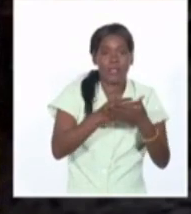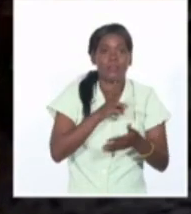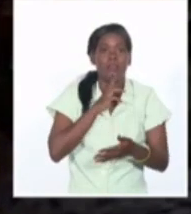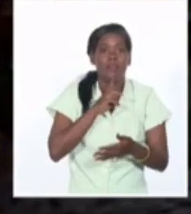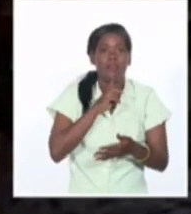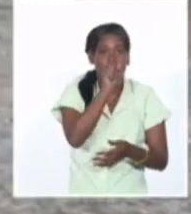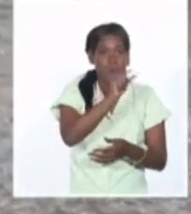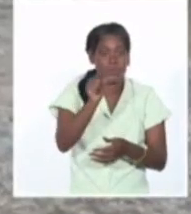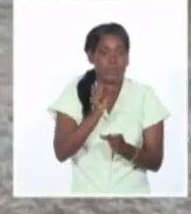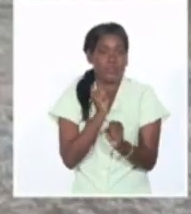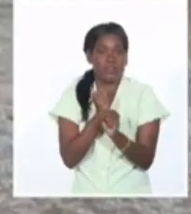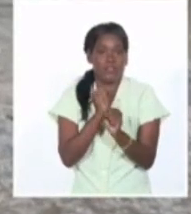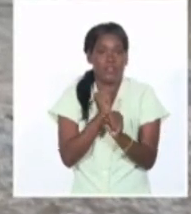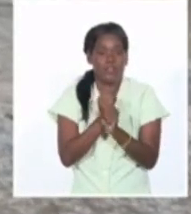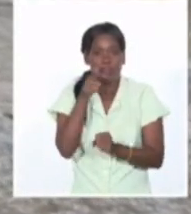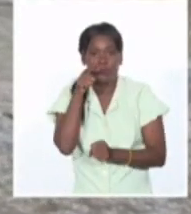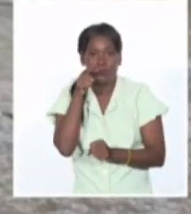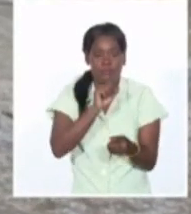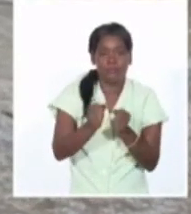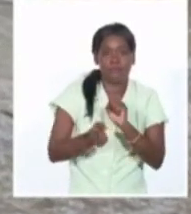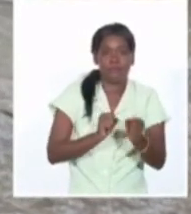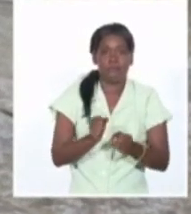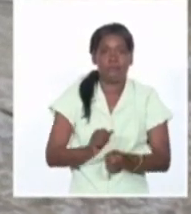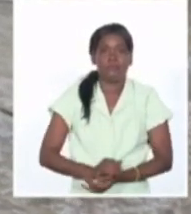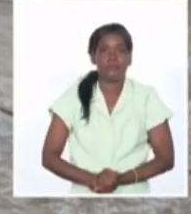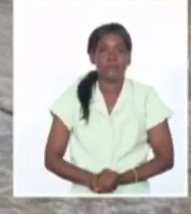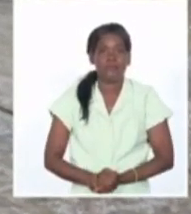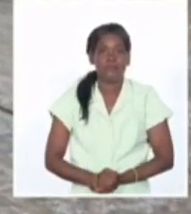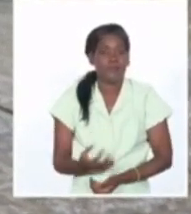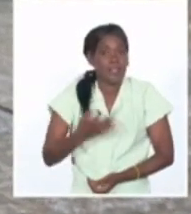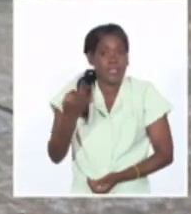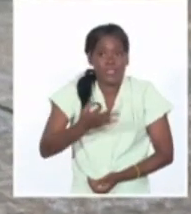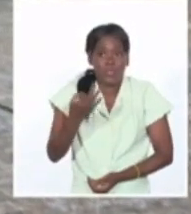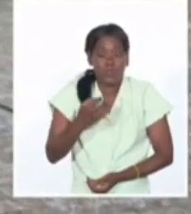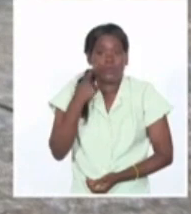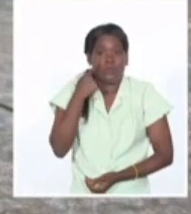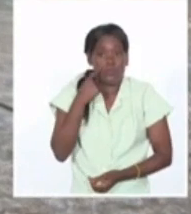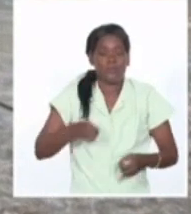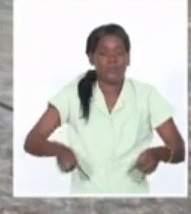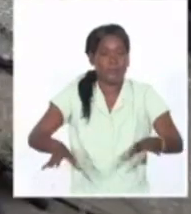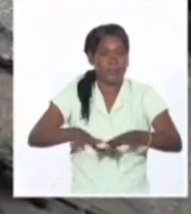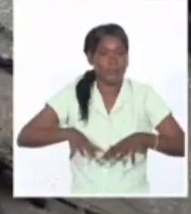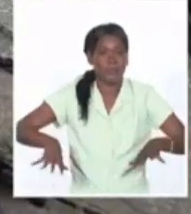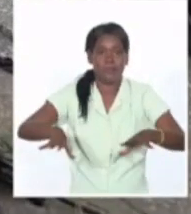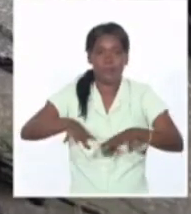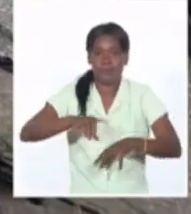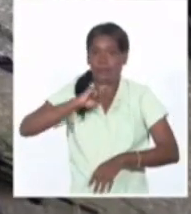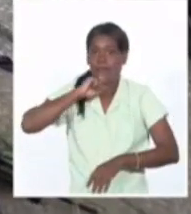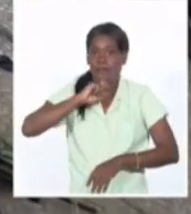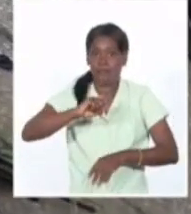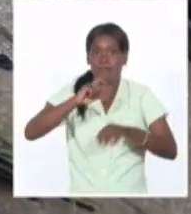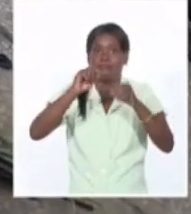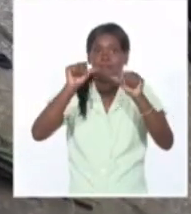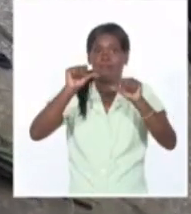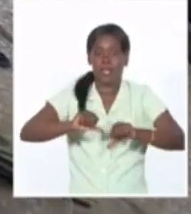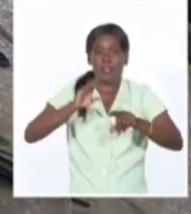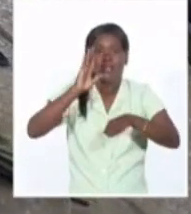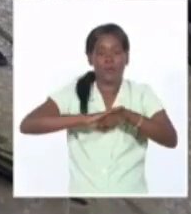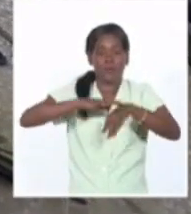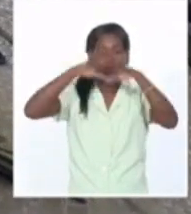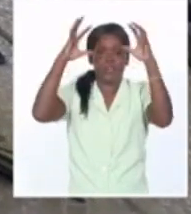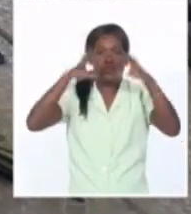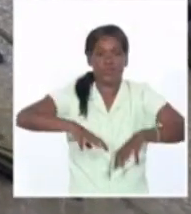cuantificar magnitud de los daños, sí podemos asegurar que se puede calificar como considerables los estragos ocasionados por las lluvias en la